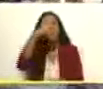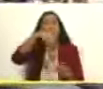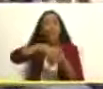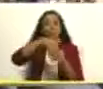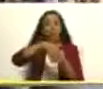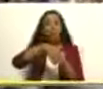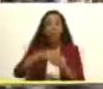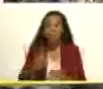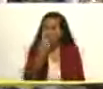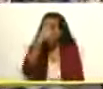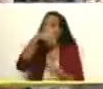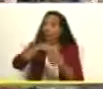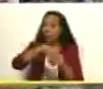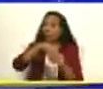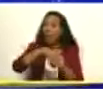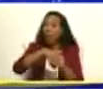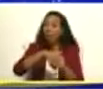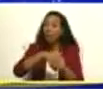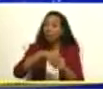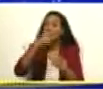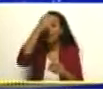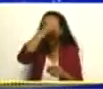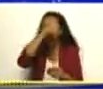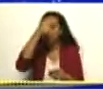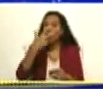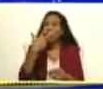votar, primero votar.